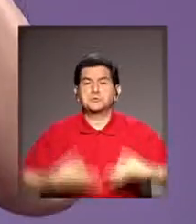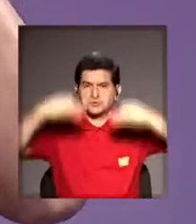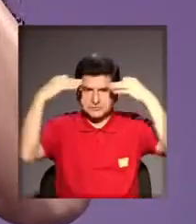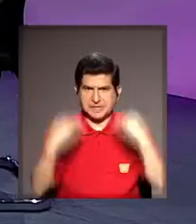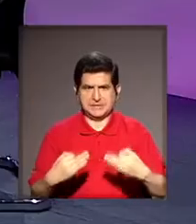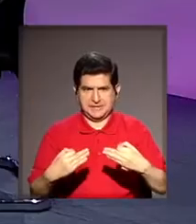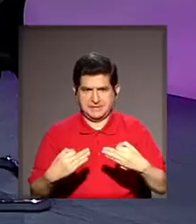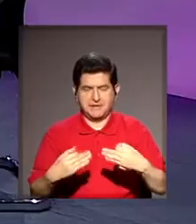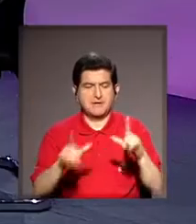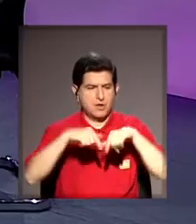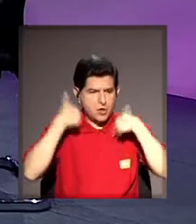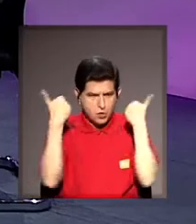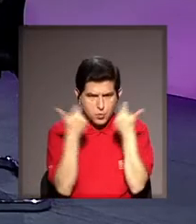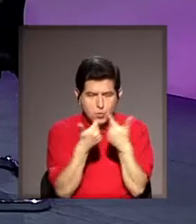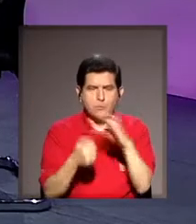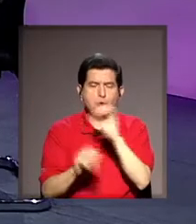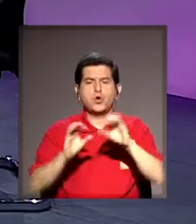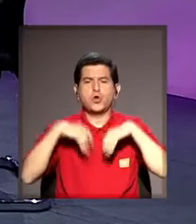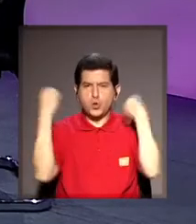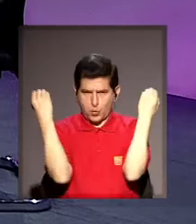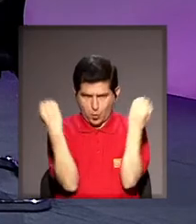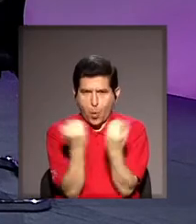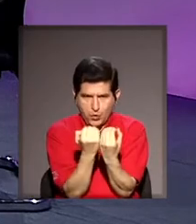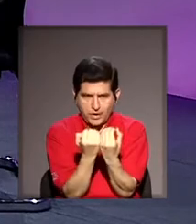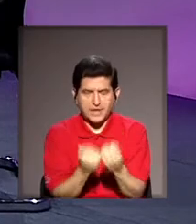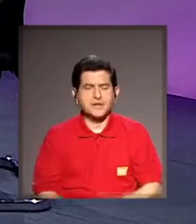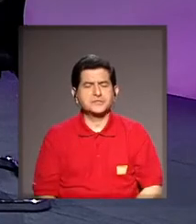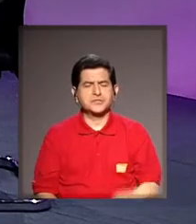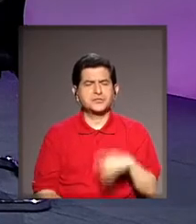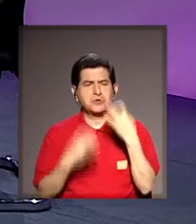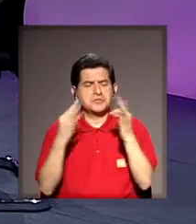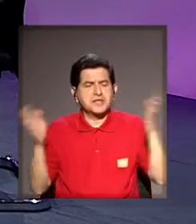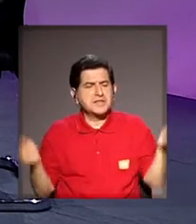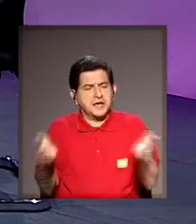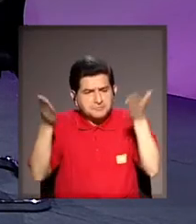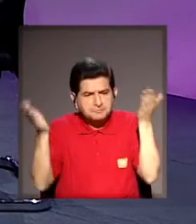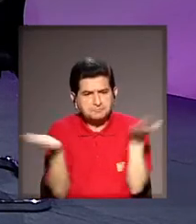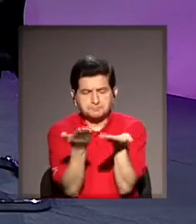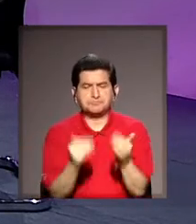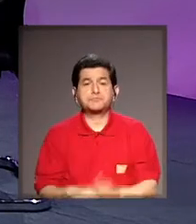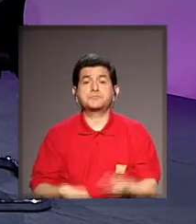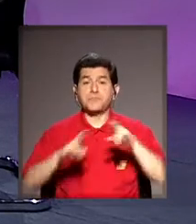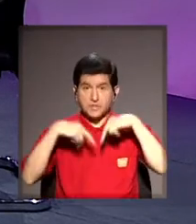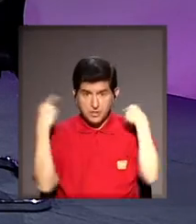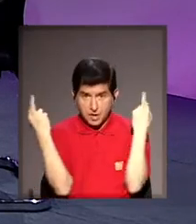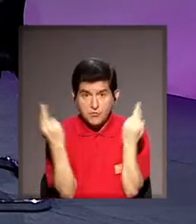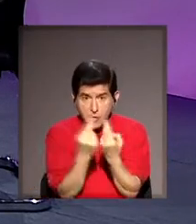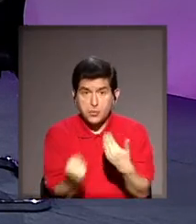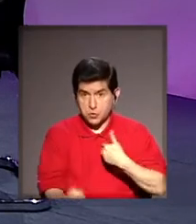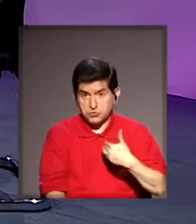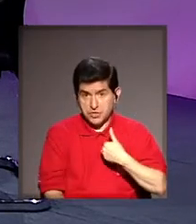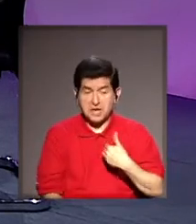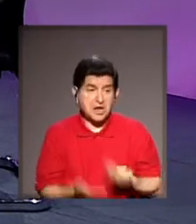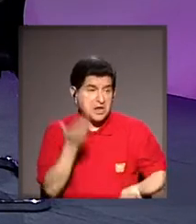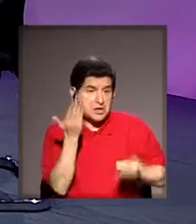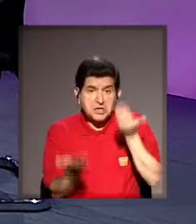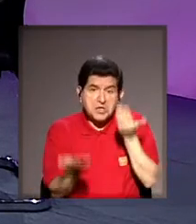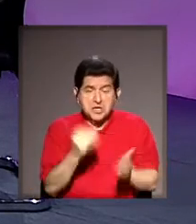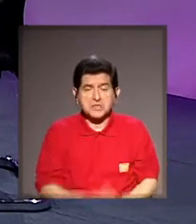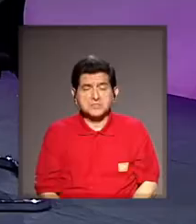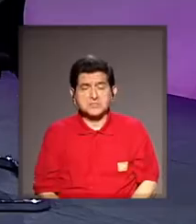como colectivos y organización e impulsar para incluso nos reunimos y si tenemos alguna